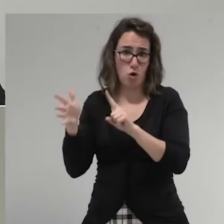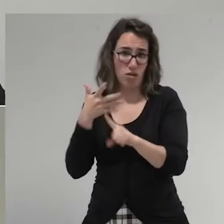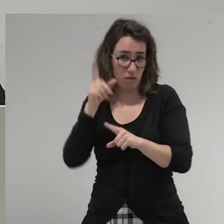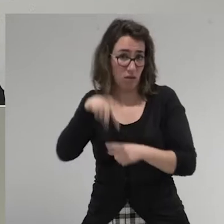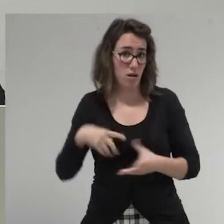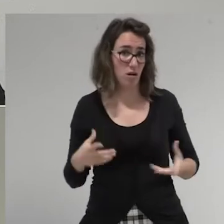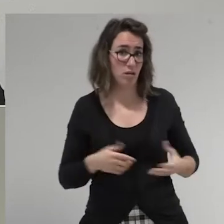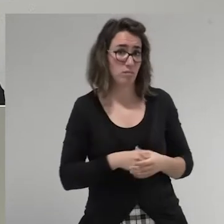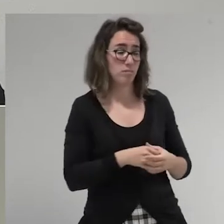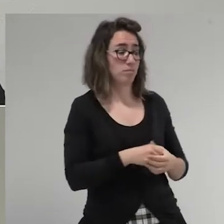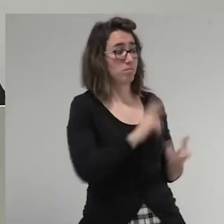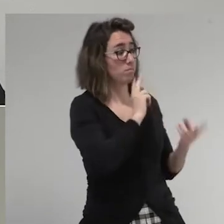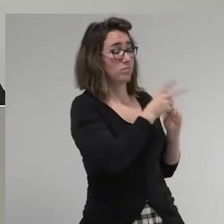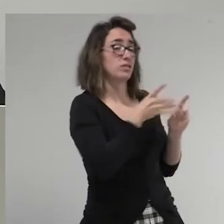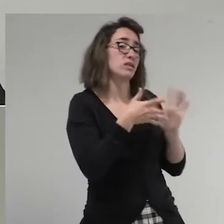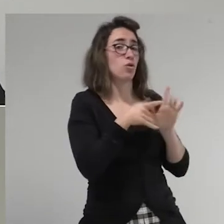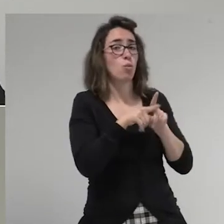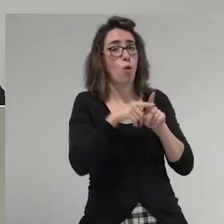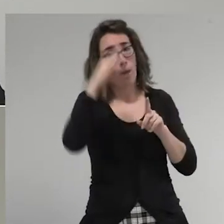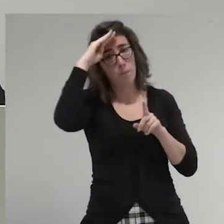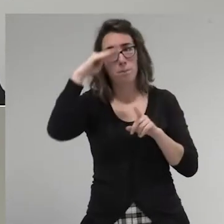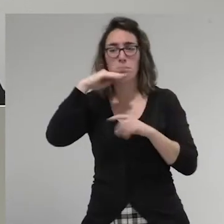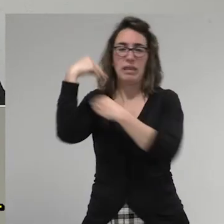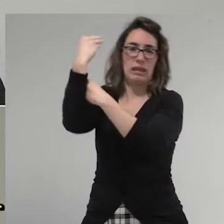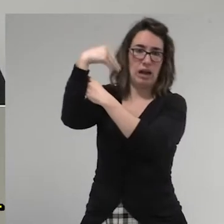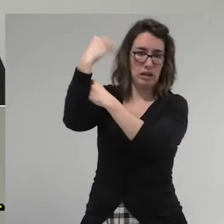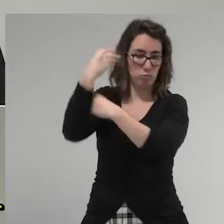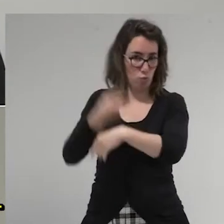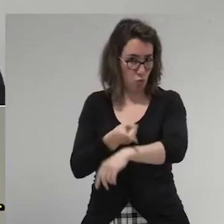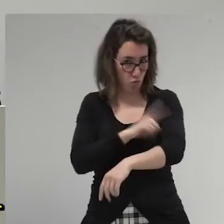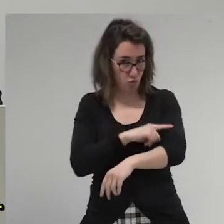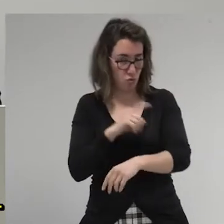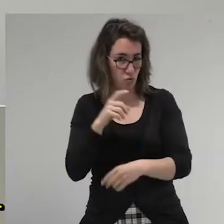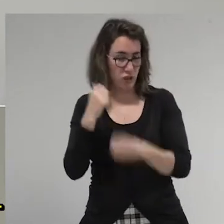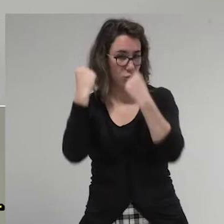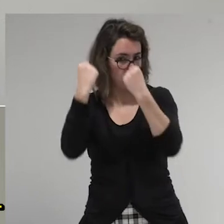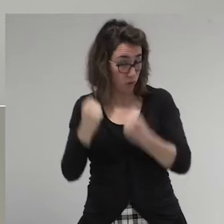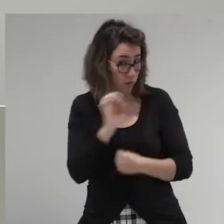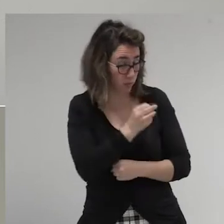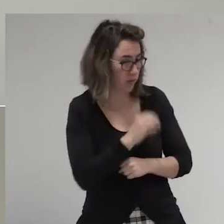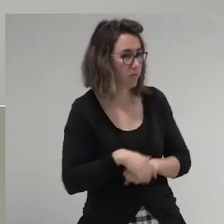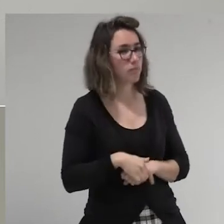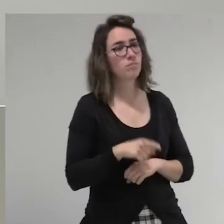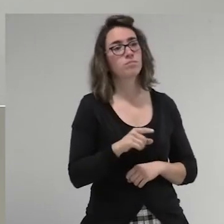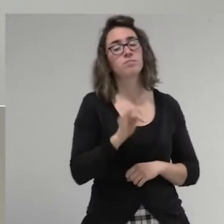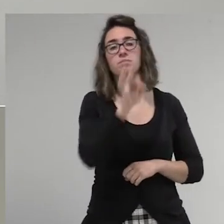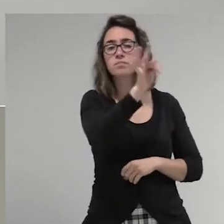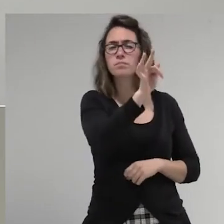Sí, paternalismo institucional. Mm. ¿Alguna compañera quería preguntar?